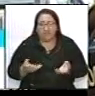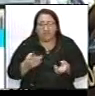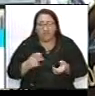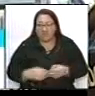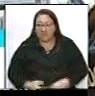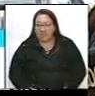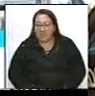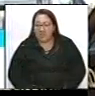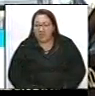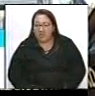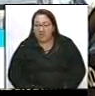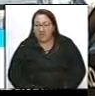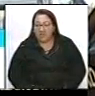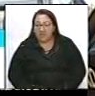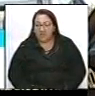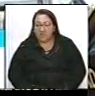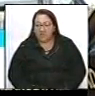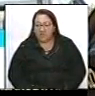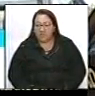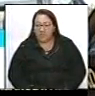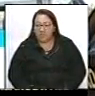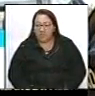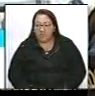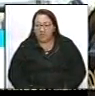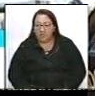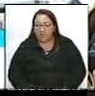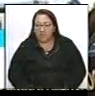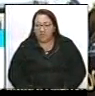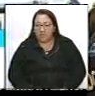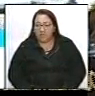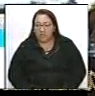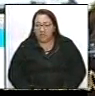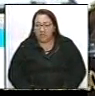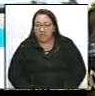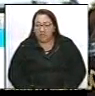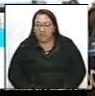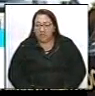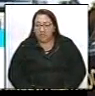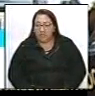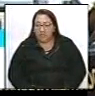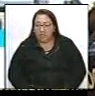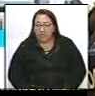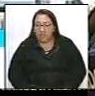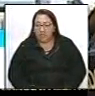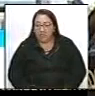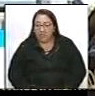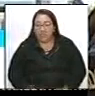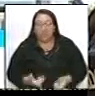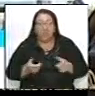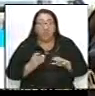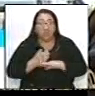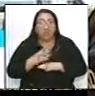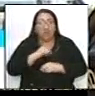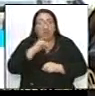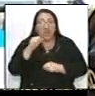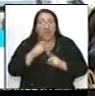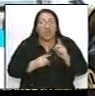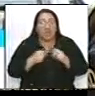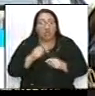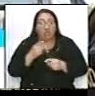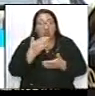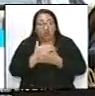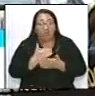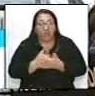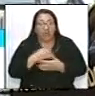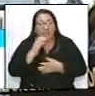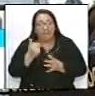menos cuando uno va a un proceso administrativo, judicial, entonces tiene las ideas y cree, digamos, que va a ganar porque tiene tales argumentos. Yo